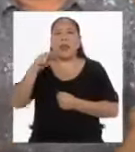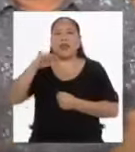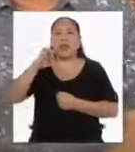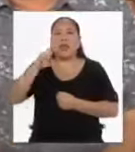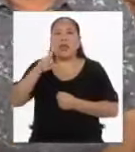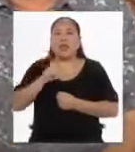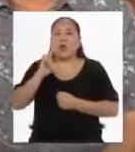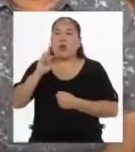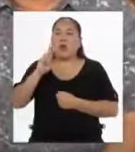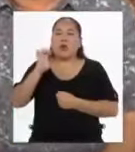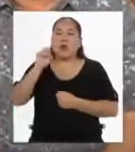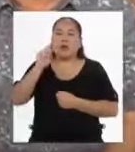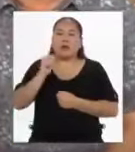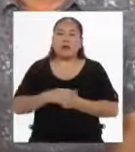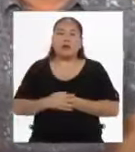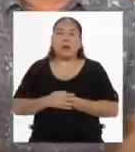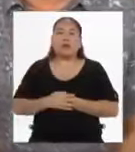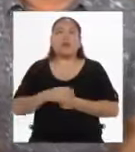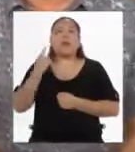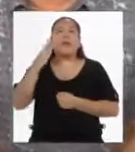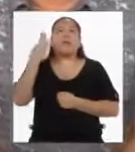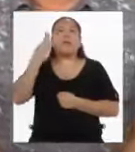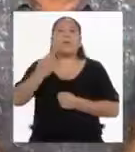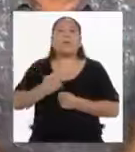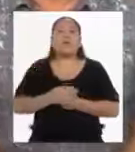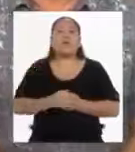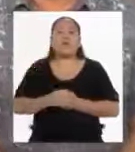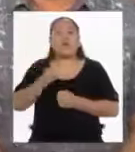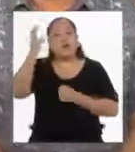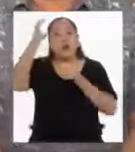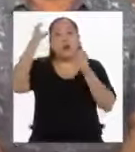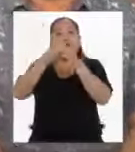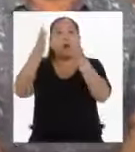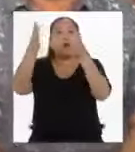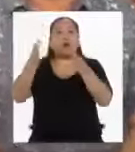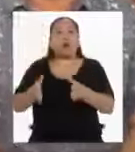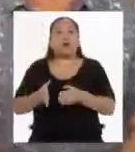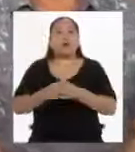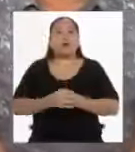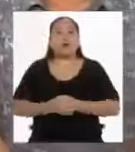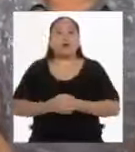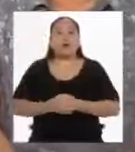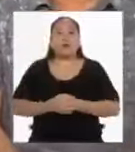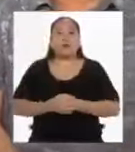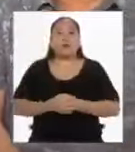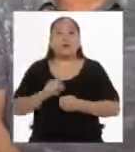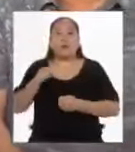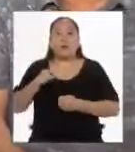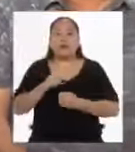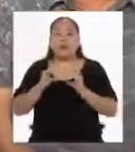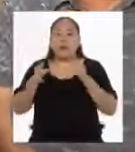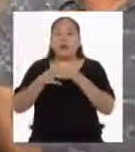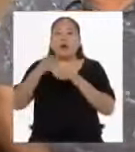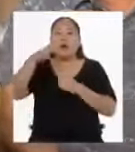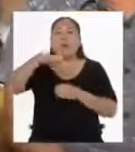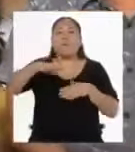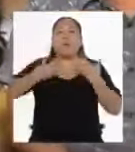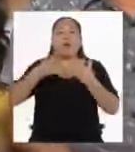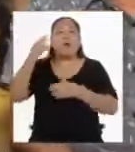posible congresista de la República en este periodo complementario hasta el año 2021. Con declaraciones del partido